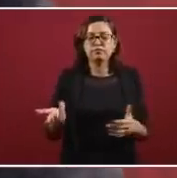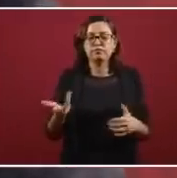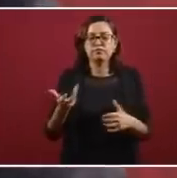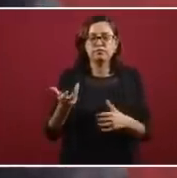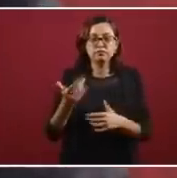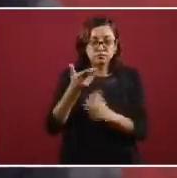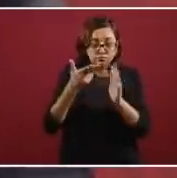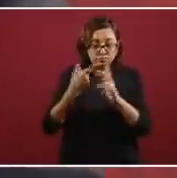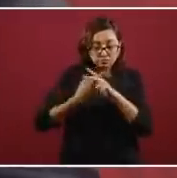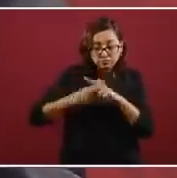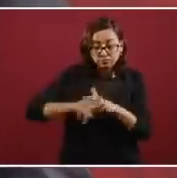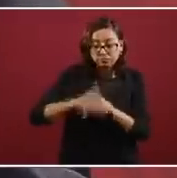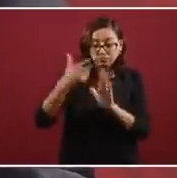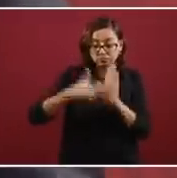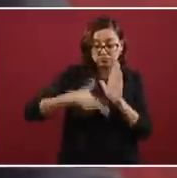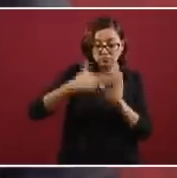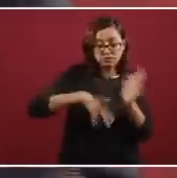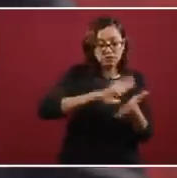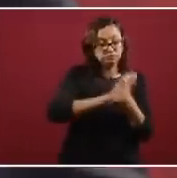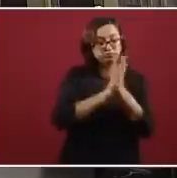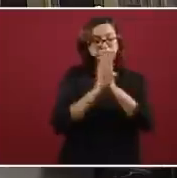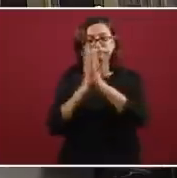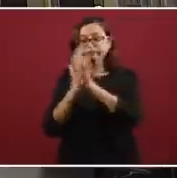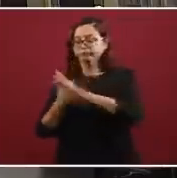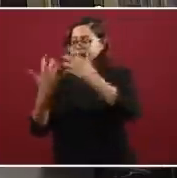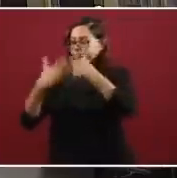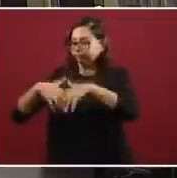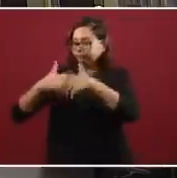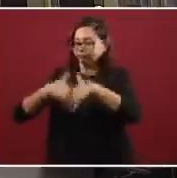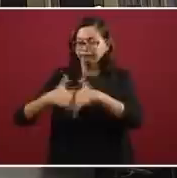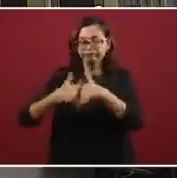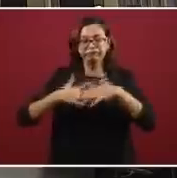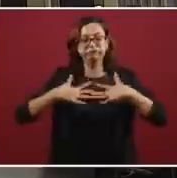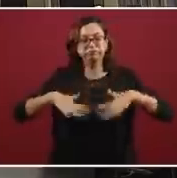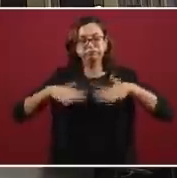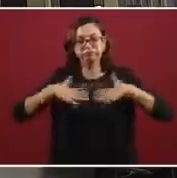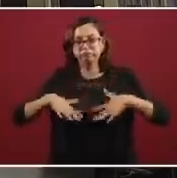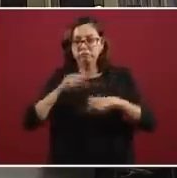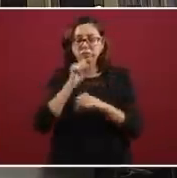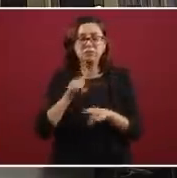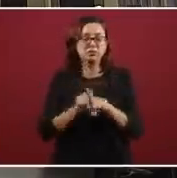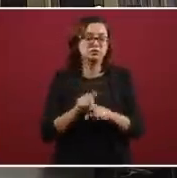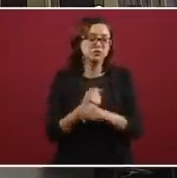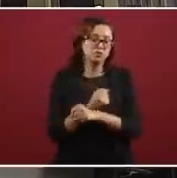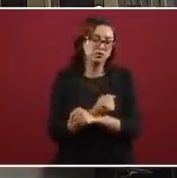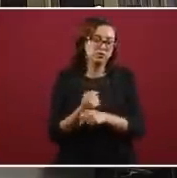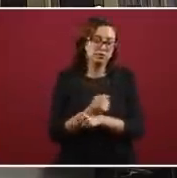empresa o a la industria textil, y lo mismo a la industria del calzado.